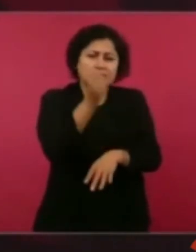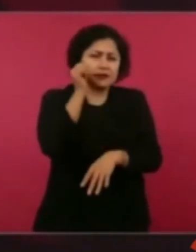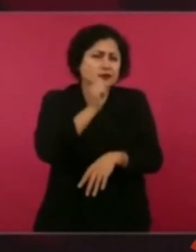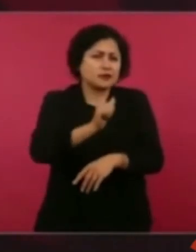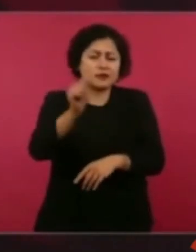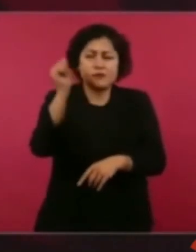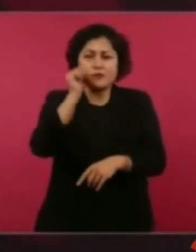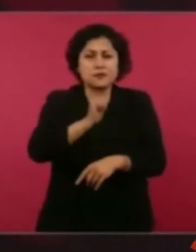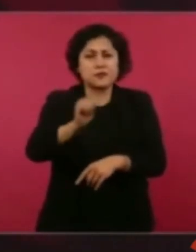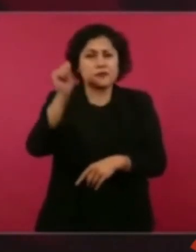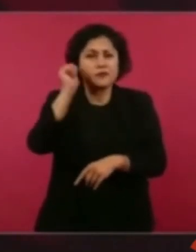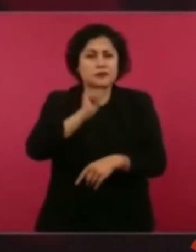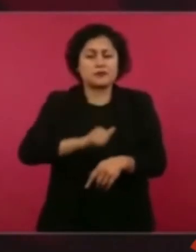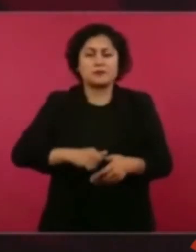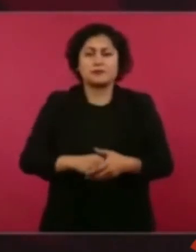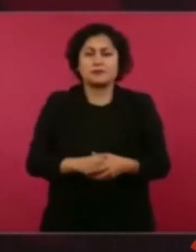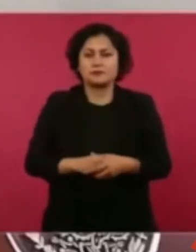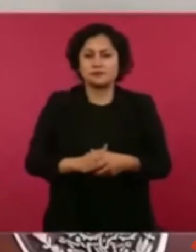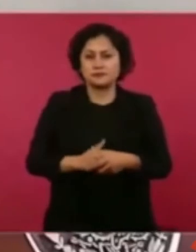Ellos antes